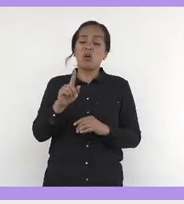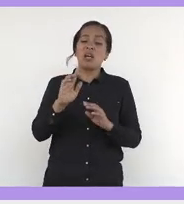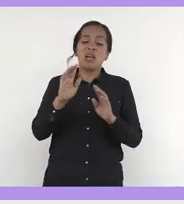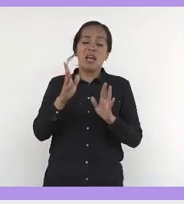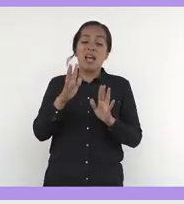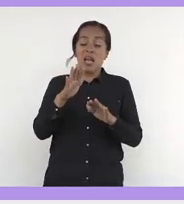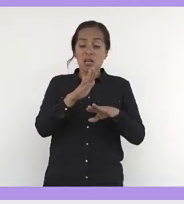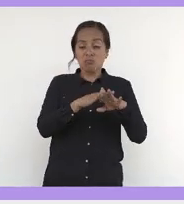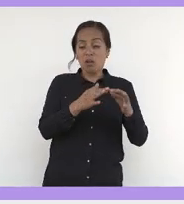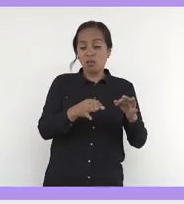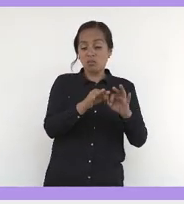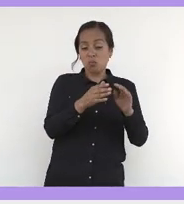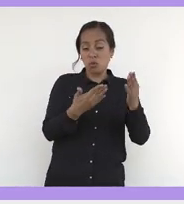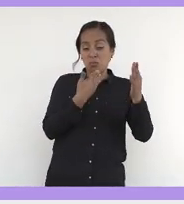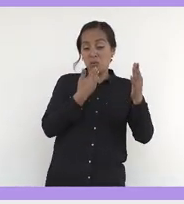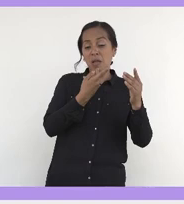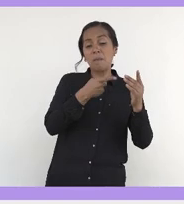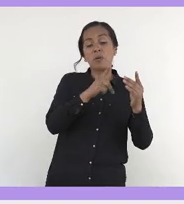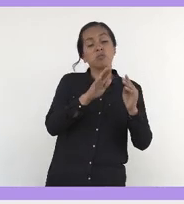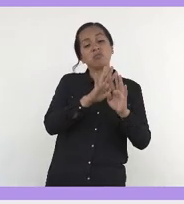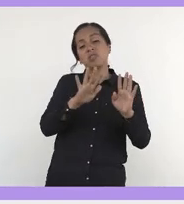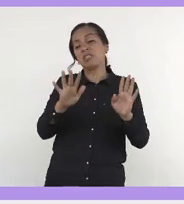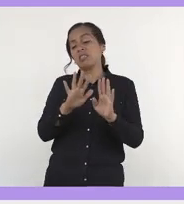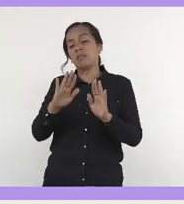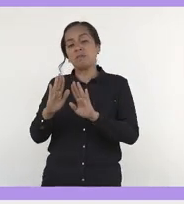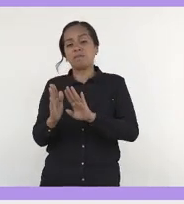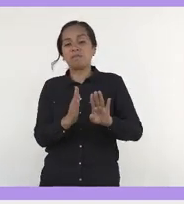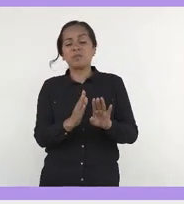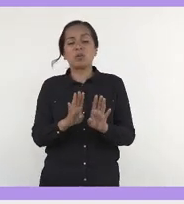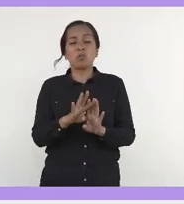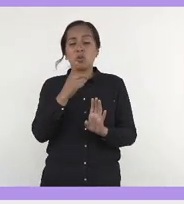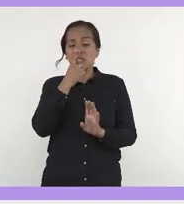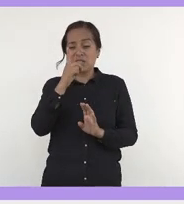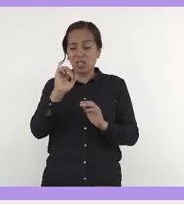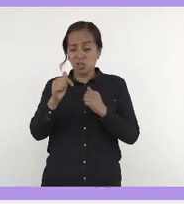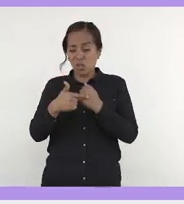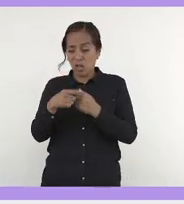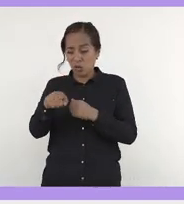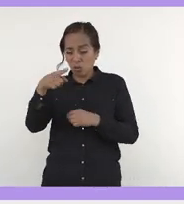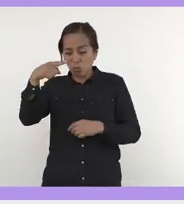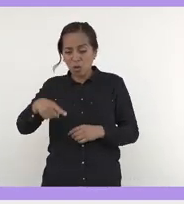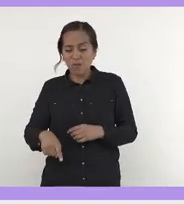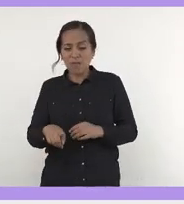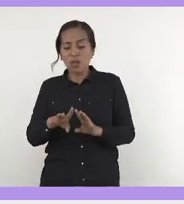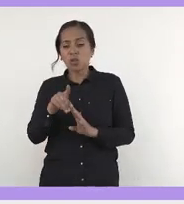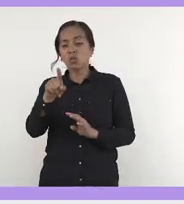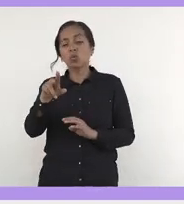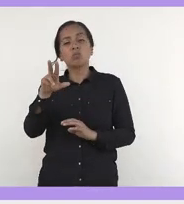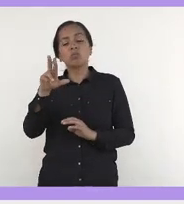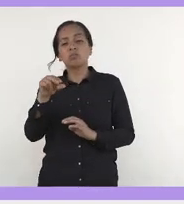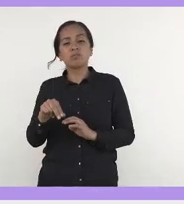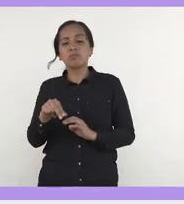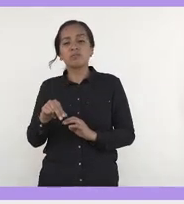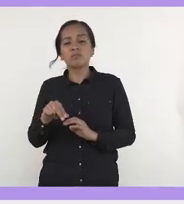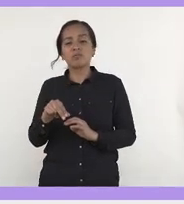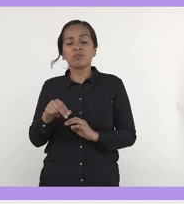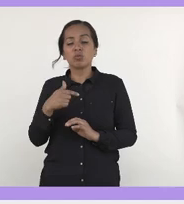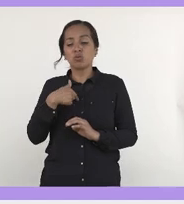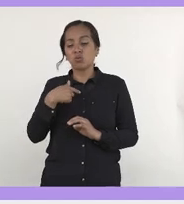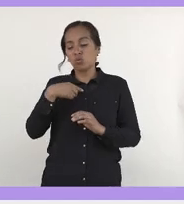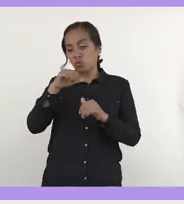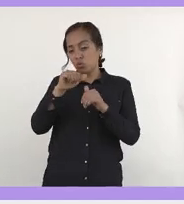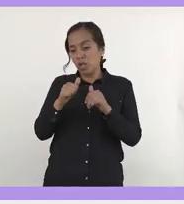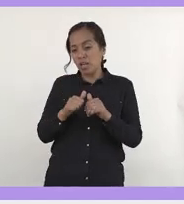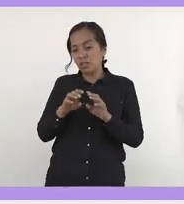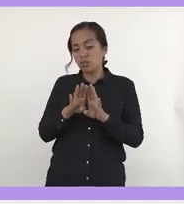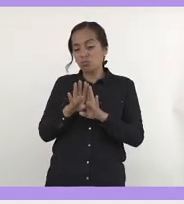ya no O sea y es como Solamente porque se te dijo algo en forma de mandato o instrucción y tú estabas como Pues yo soy artista